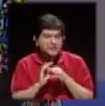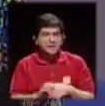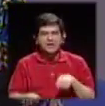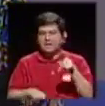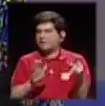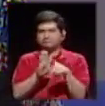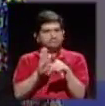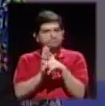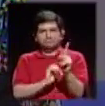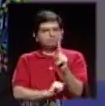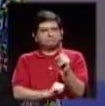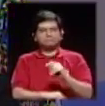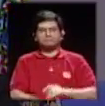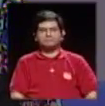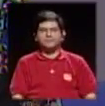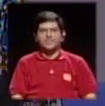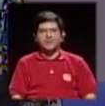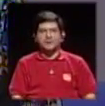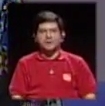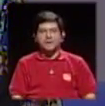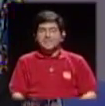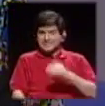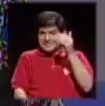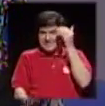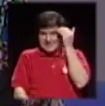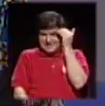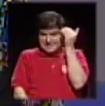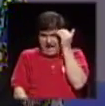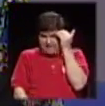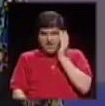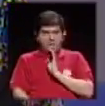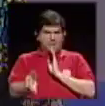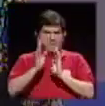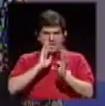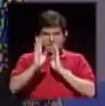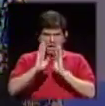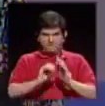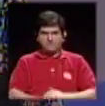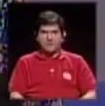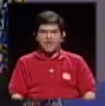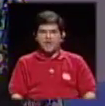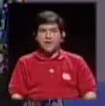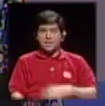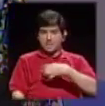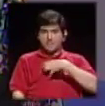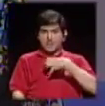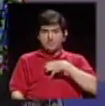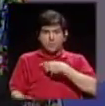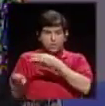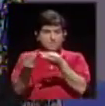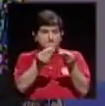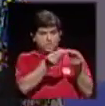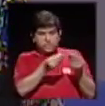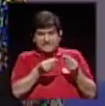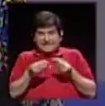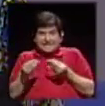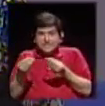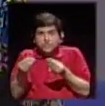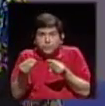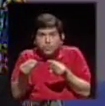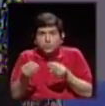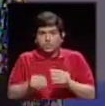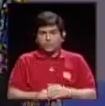tabú. Ajá. Incluso el conocer y hablar del propio territorio,